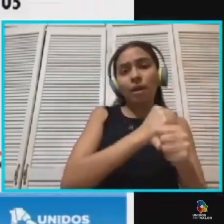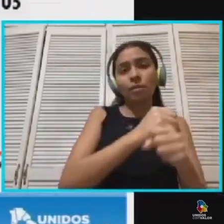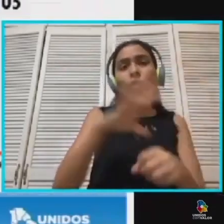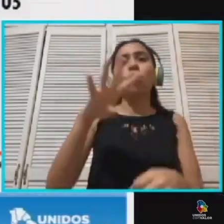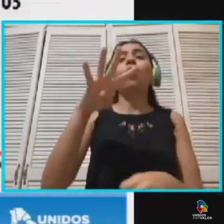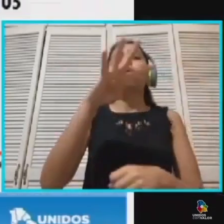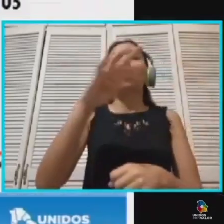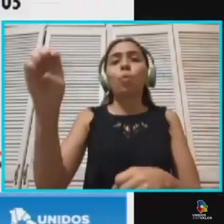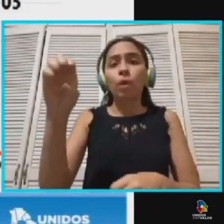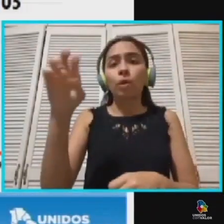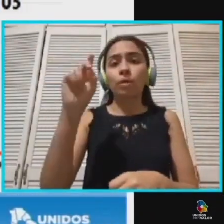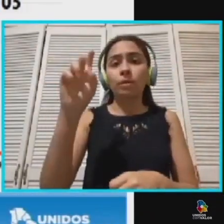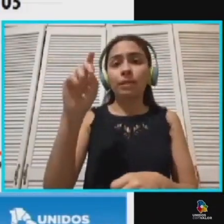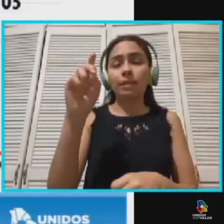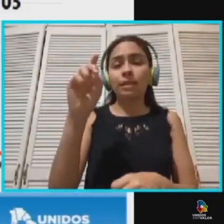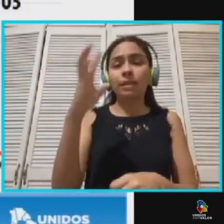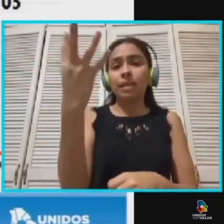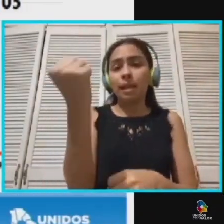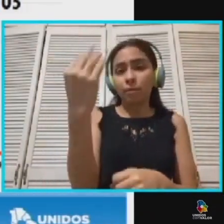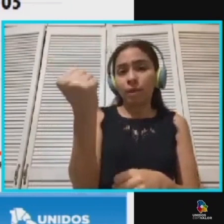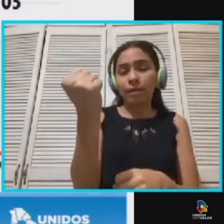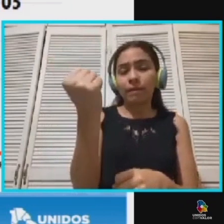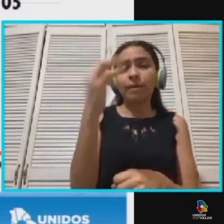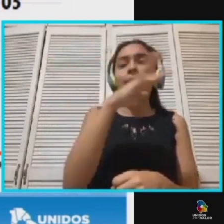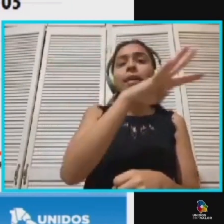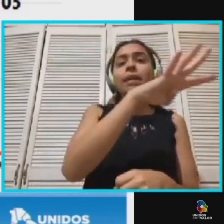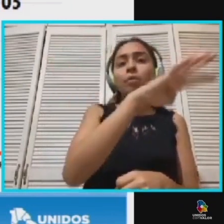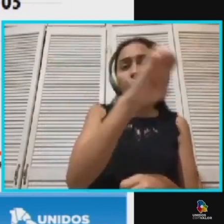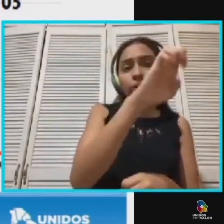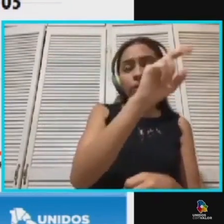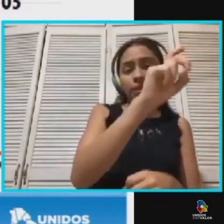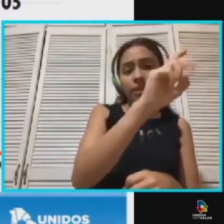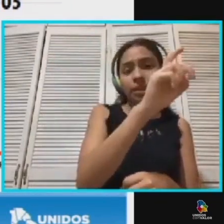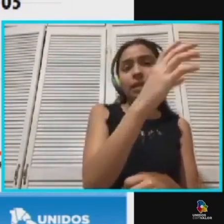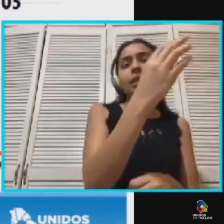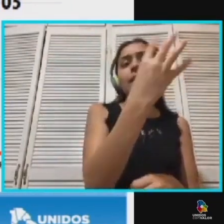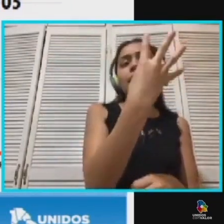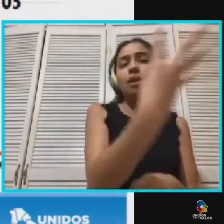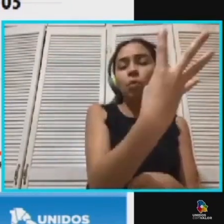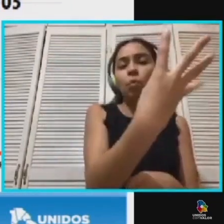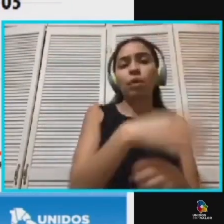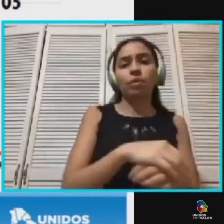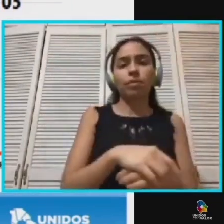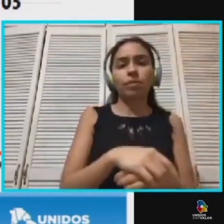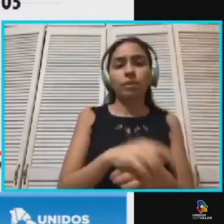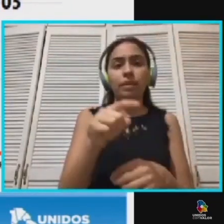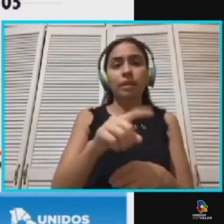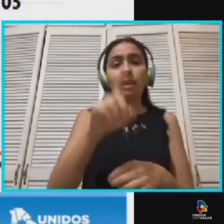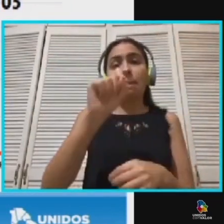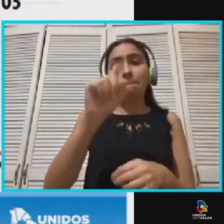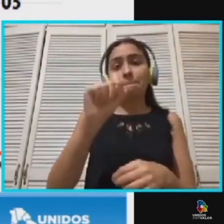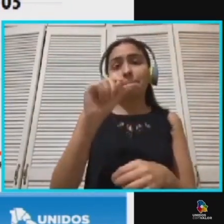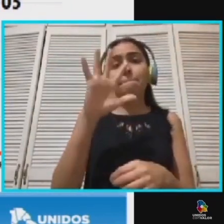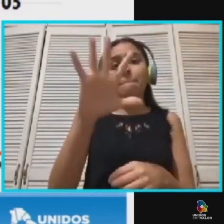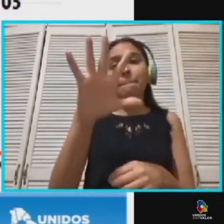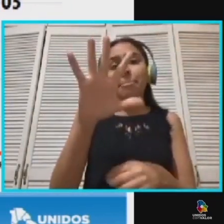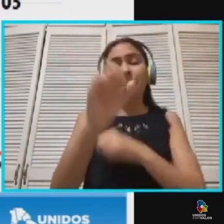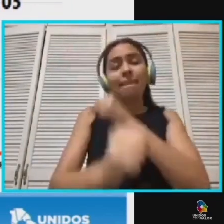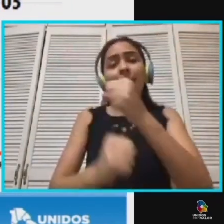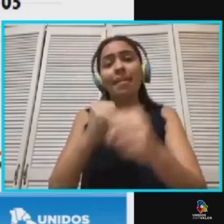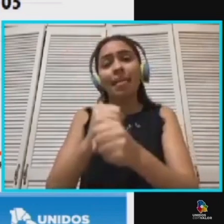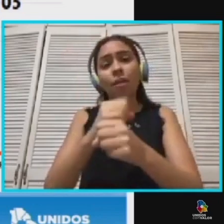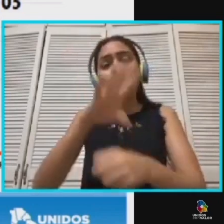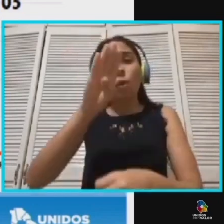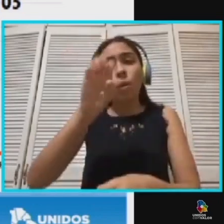439 y 434 casos respectivamente. Es el rango de edad de 25 a 64, donde en Chihuahua hemos tenido